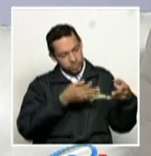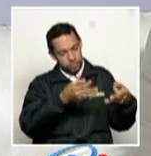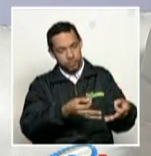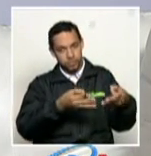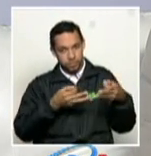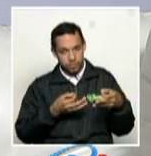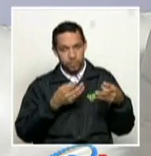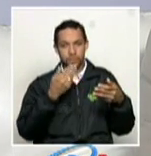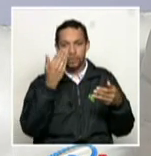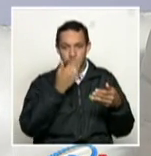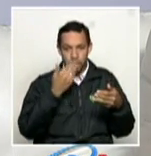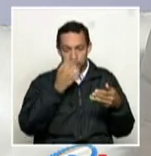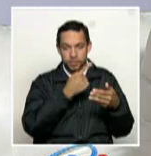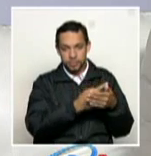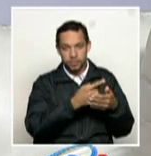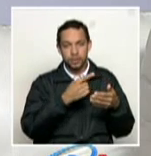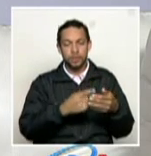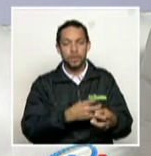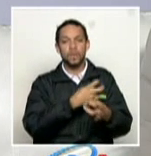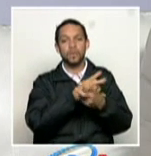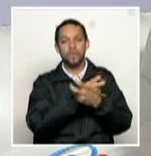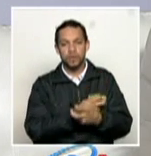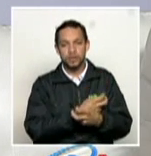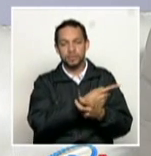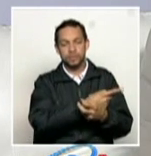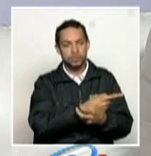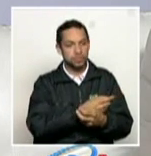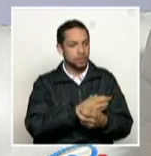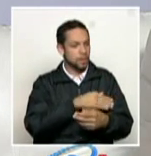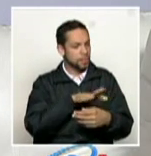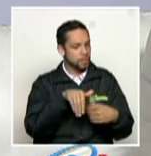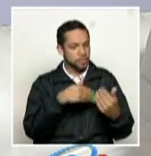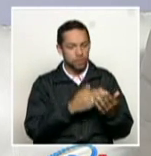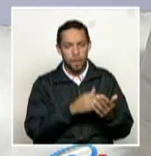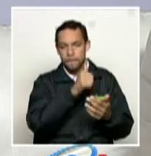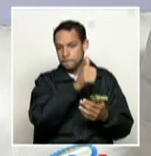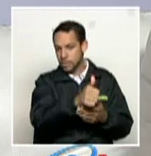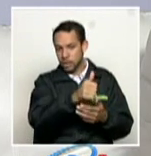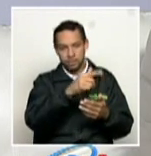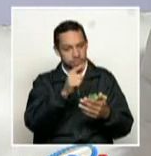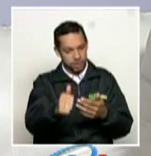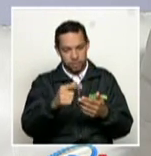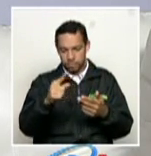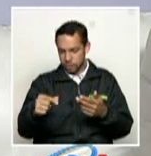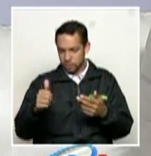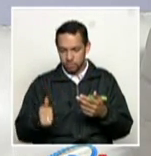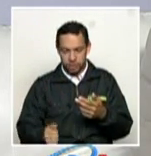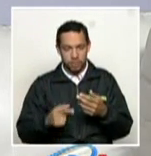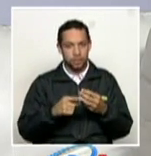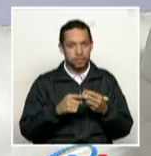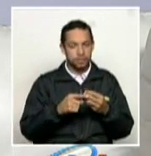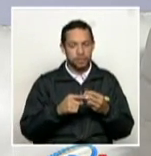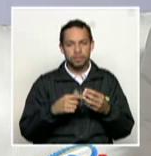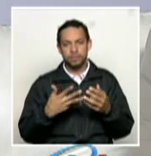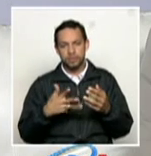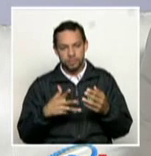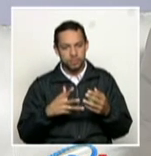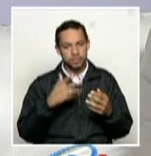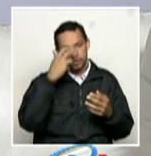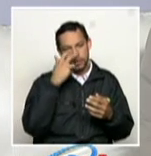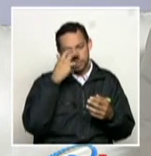una biopsia de hueso, pero a mí todo me salió bien, no tengo nada por ahí. 20